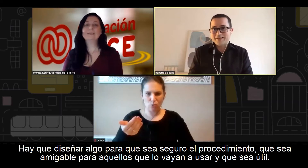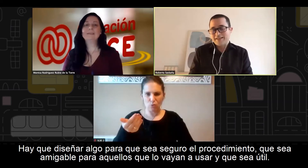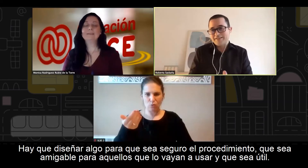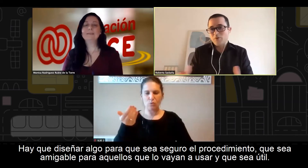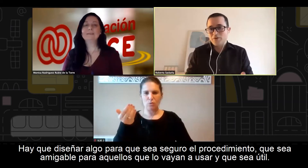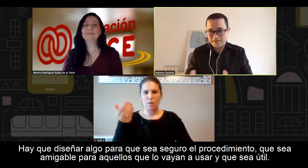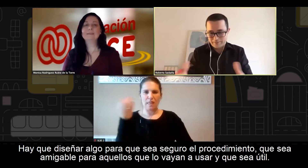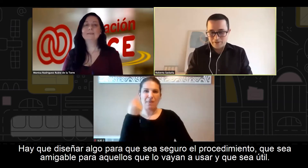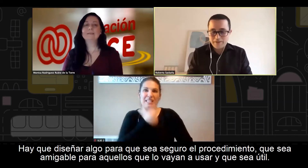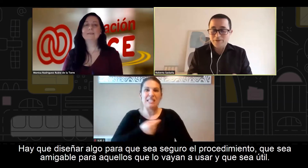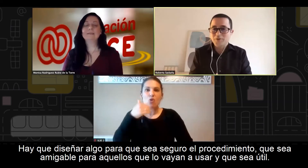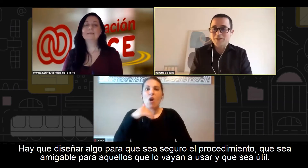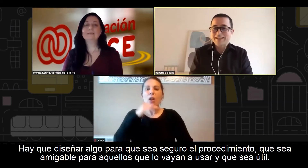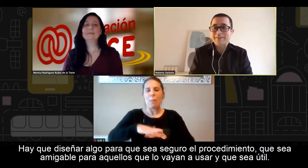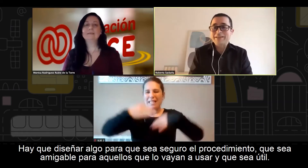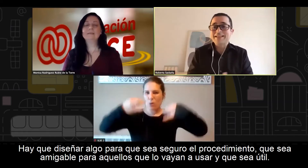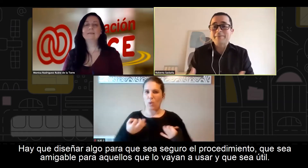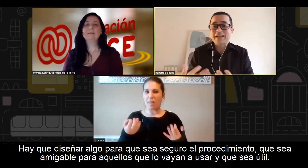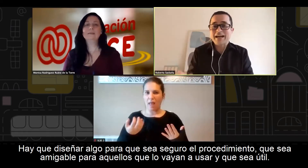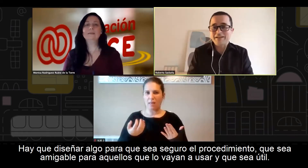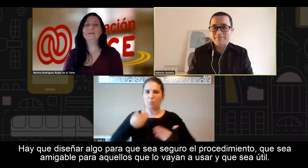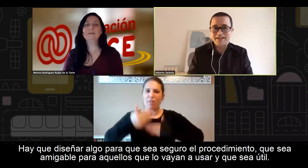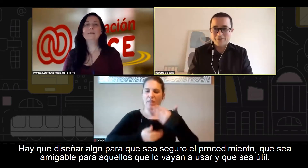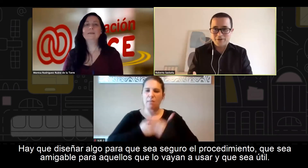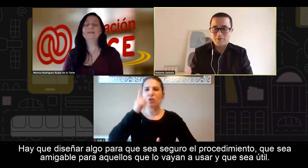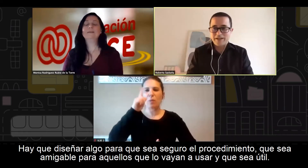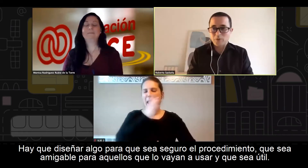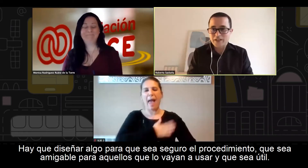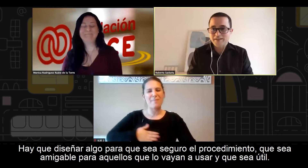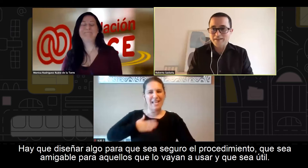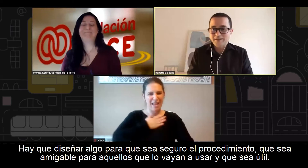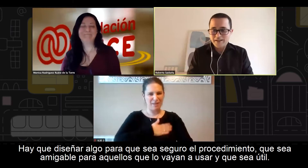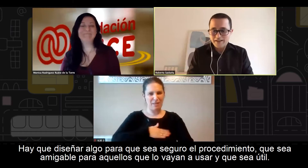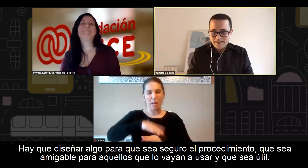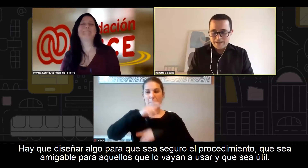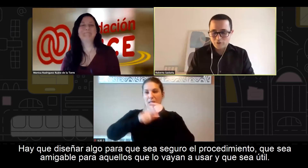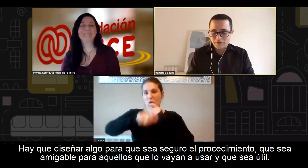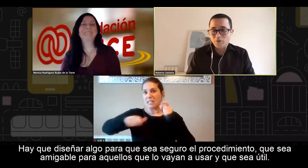que sea seguro ese procedimiento, que también sea amigable para aquellos que lo vayan a usar y sobre todo que sea